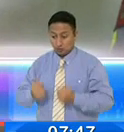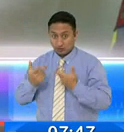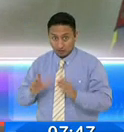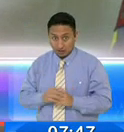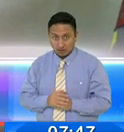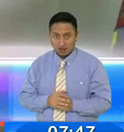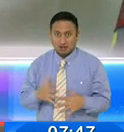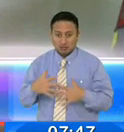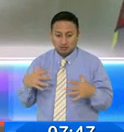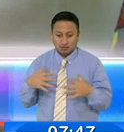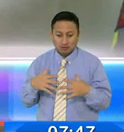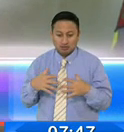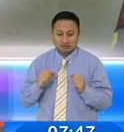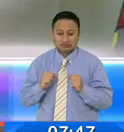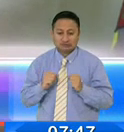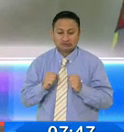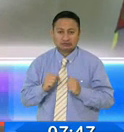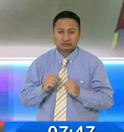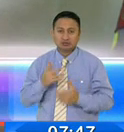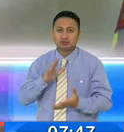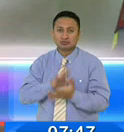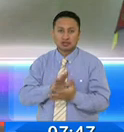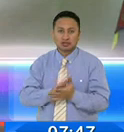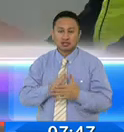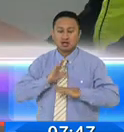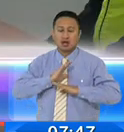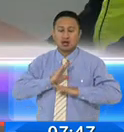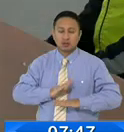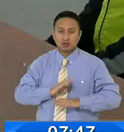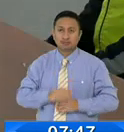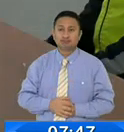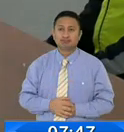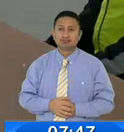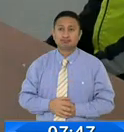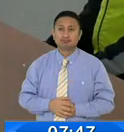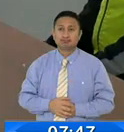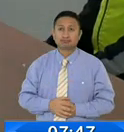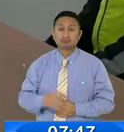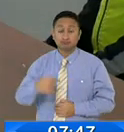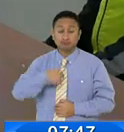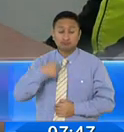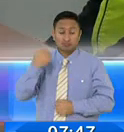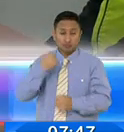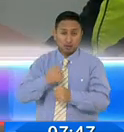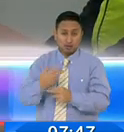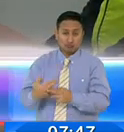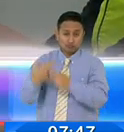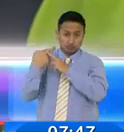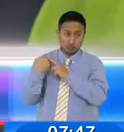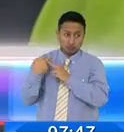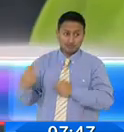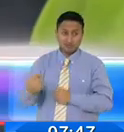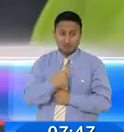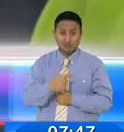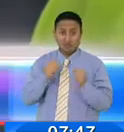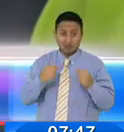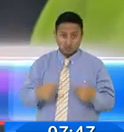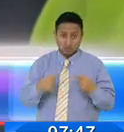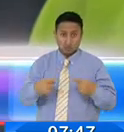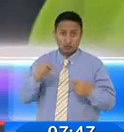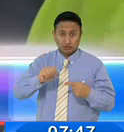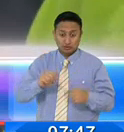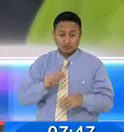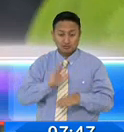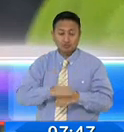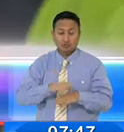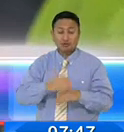nervios, alegría, tranquilidad, satisfacción. Mencionan que dentro de su trabajo diario se vuelven más frecuentes estos episodios, sobre todo durante